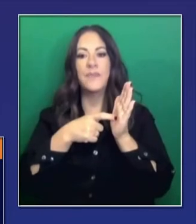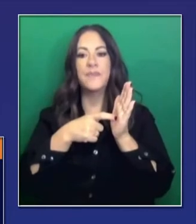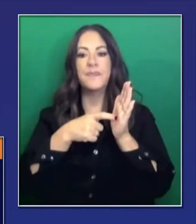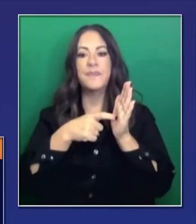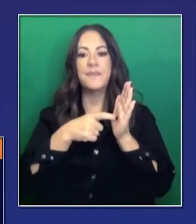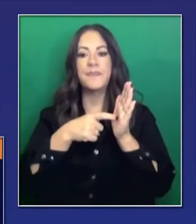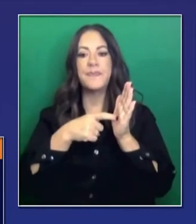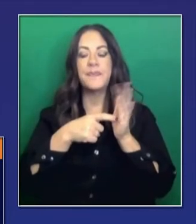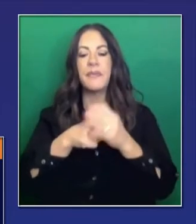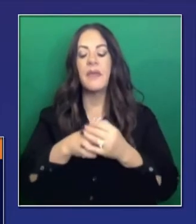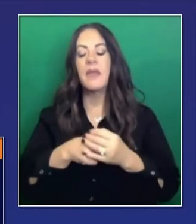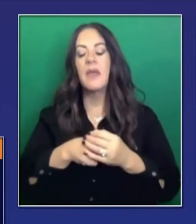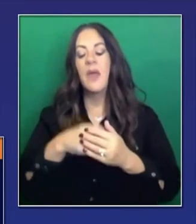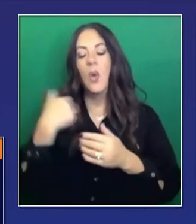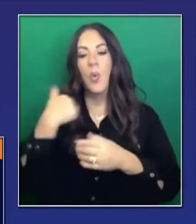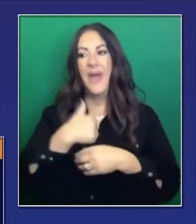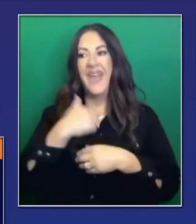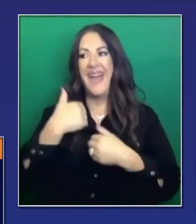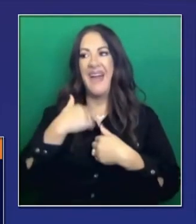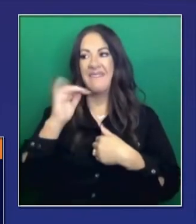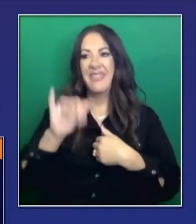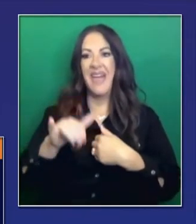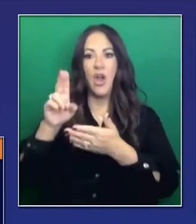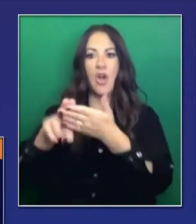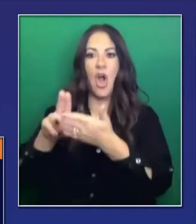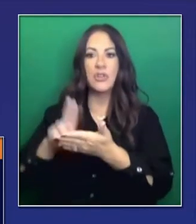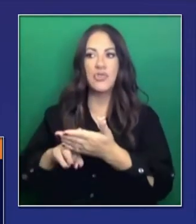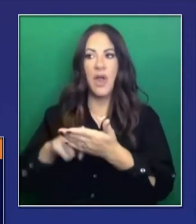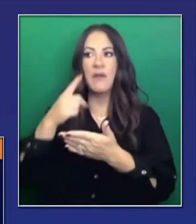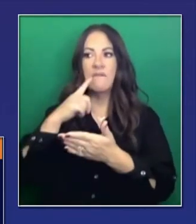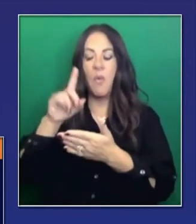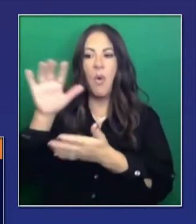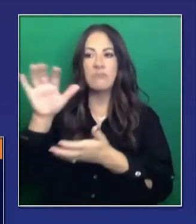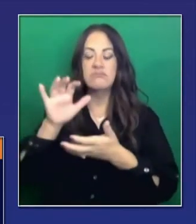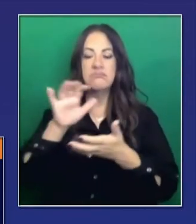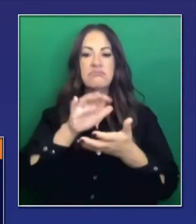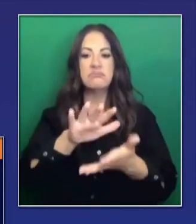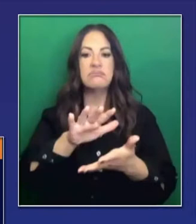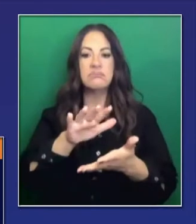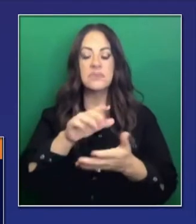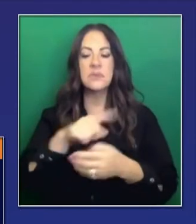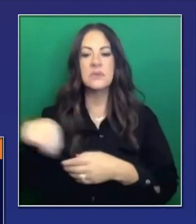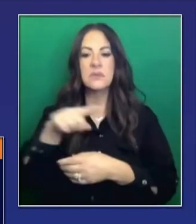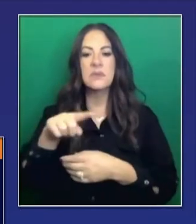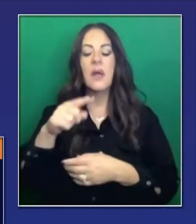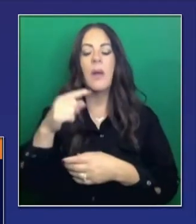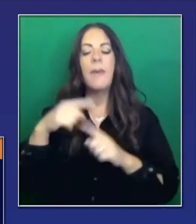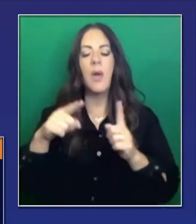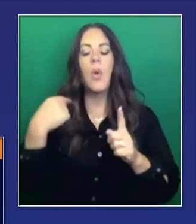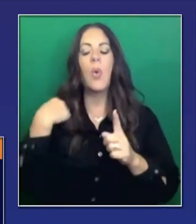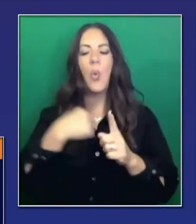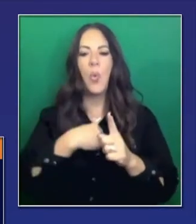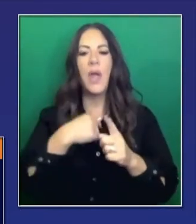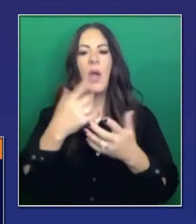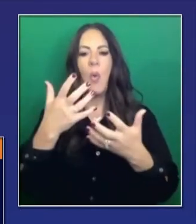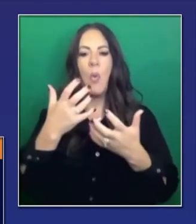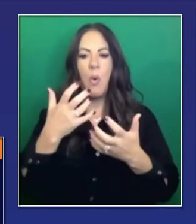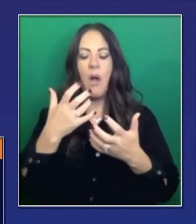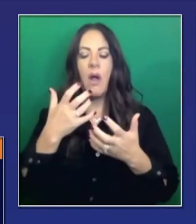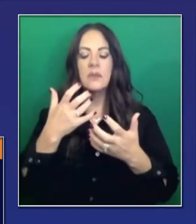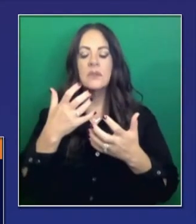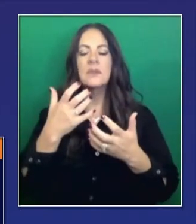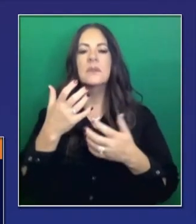para conseguir la finalización de este contrato, todo personal ahora tendrá que usar mascarillas, pero queremos